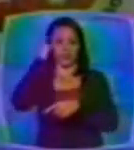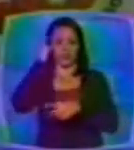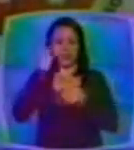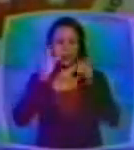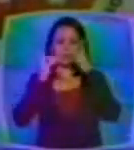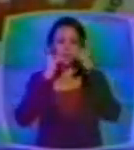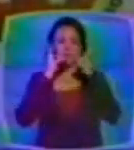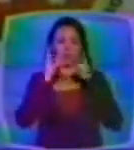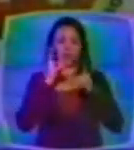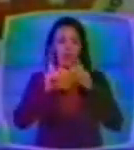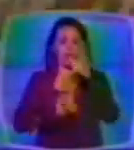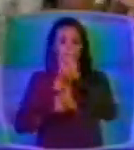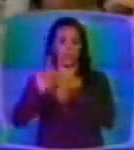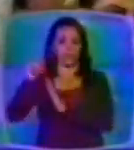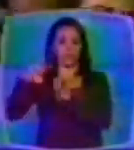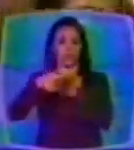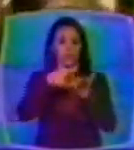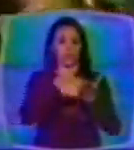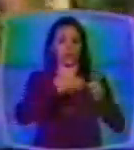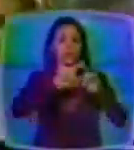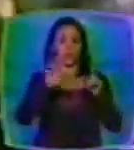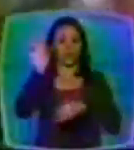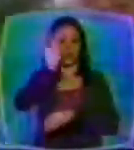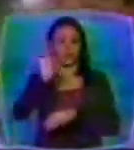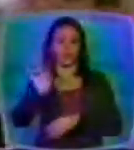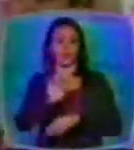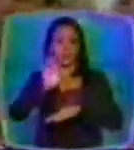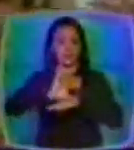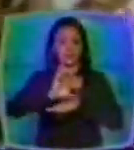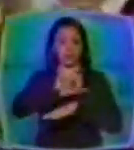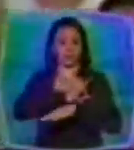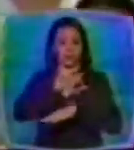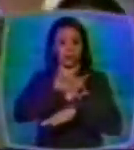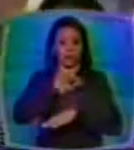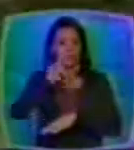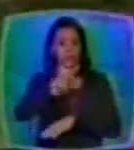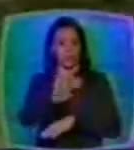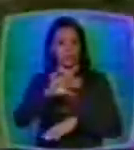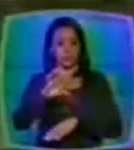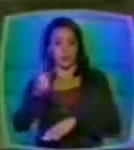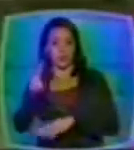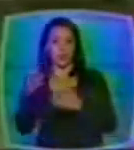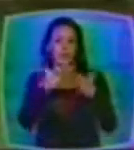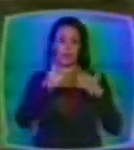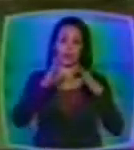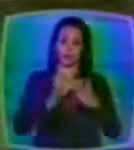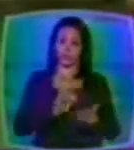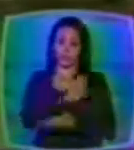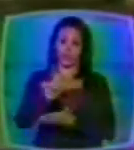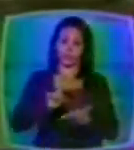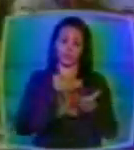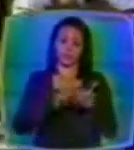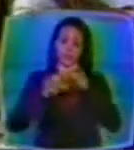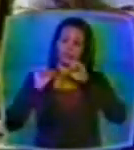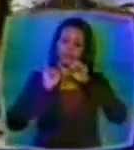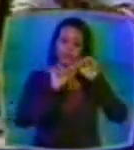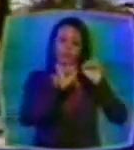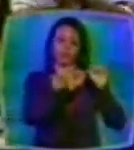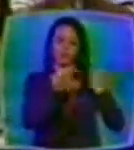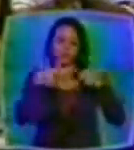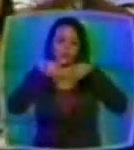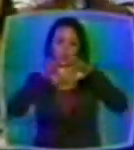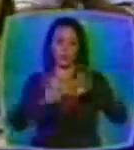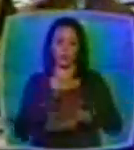y discutir los aumentos salariales. Asimismo, la Federación de Centros Universitarios de la UCB y estudiantes en general rechazaron